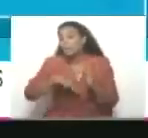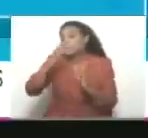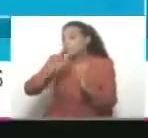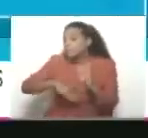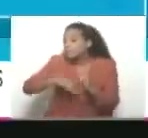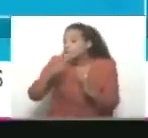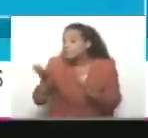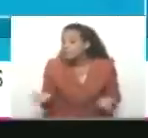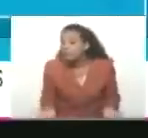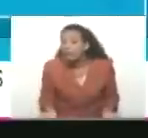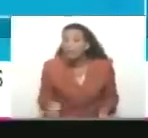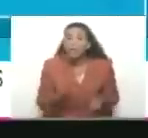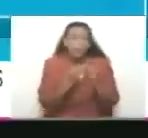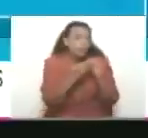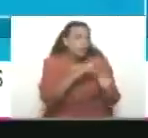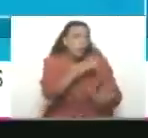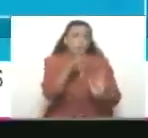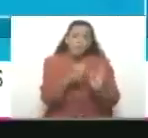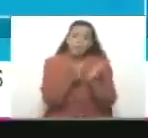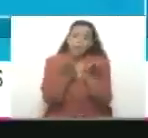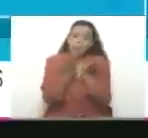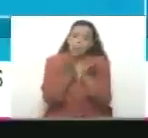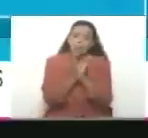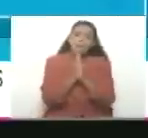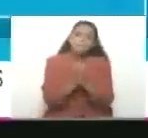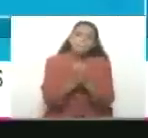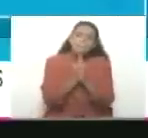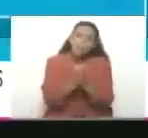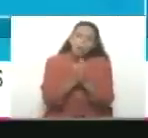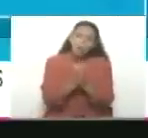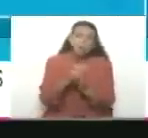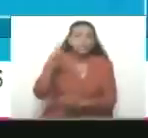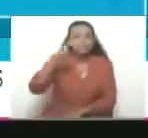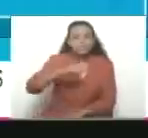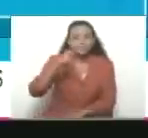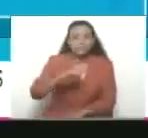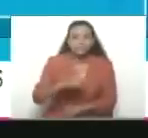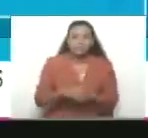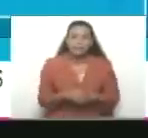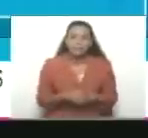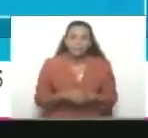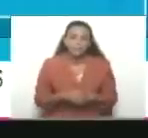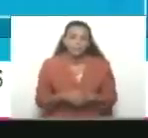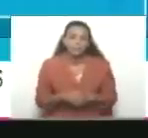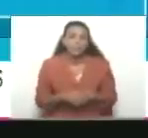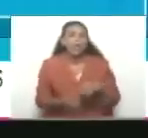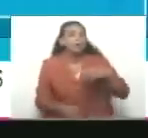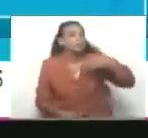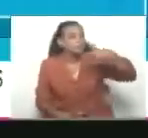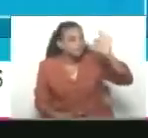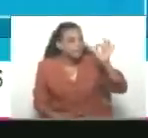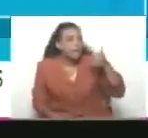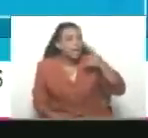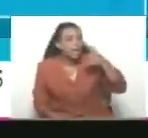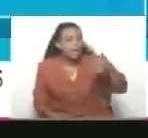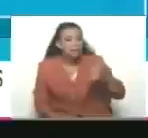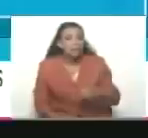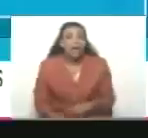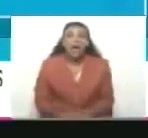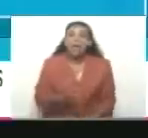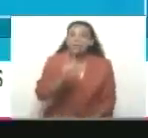sea recupera completamente la escuela que de verdad que lo necesitamos correcto la